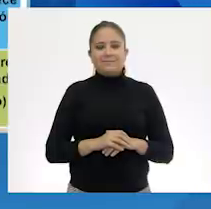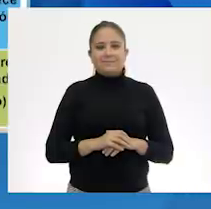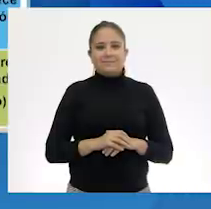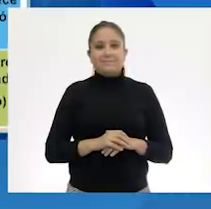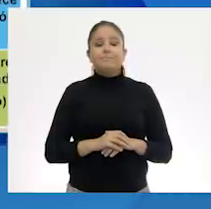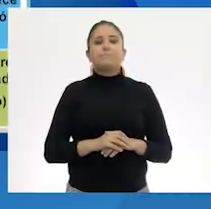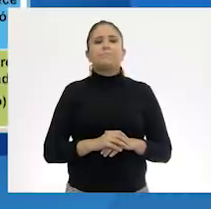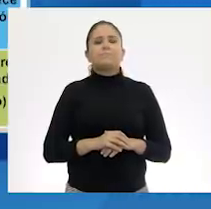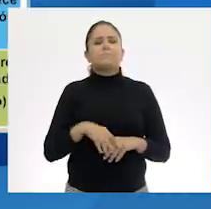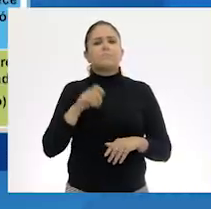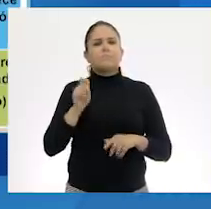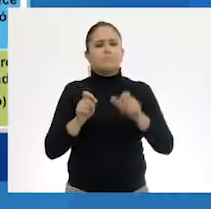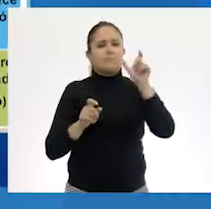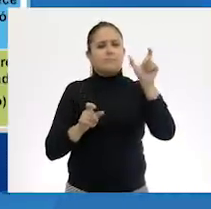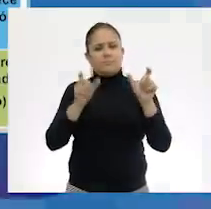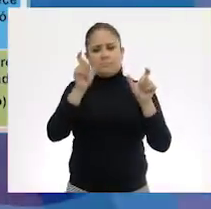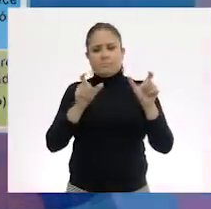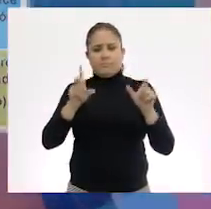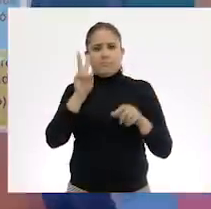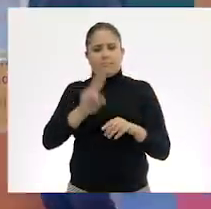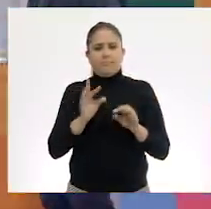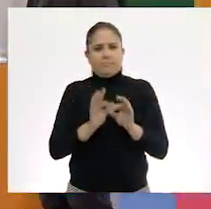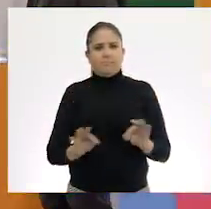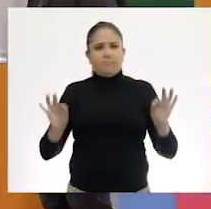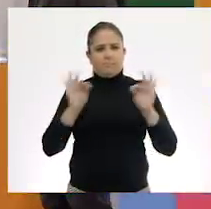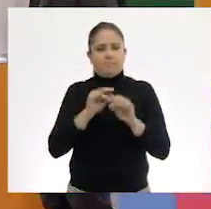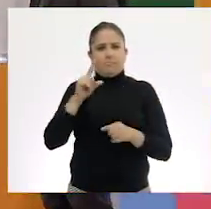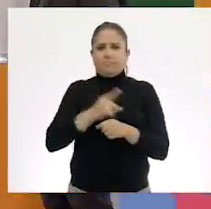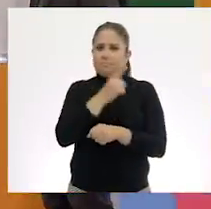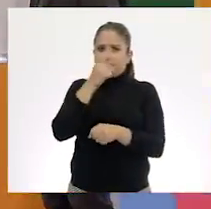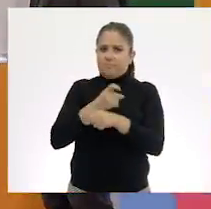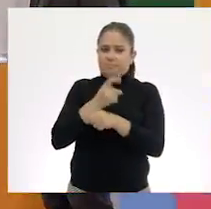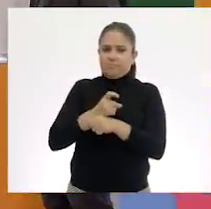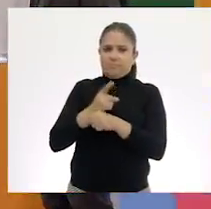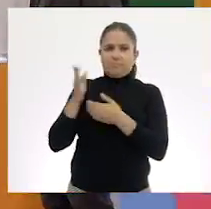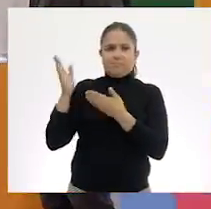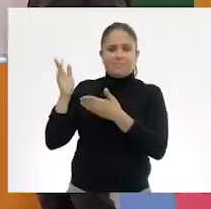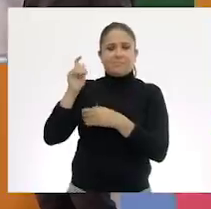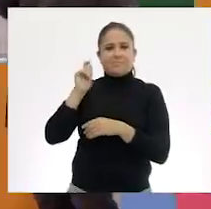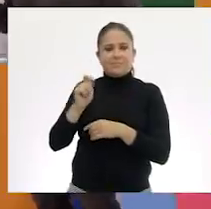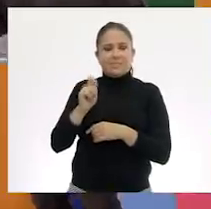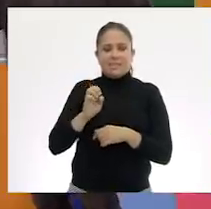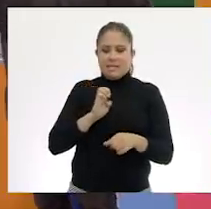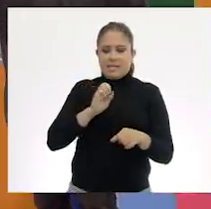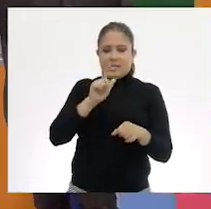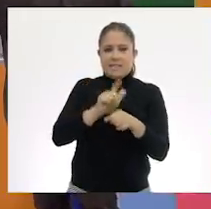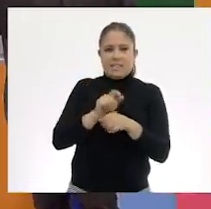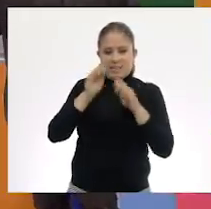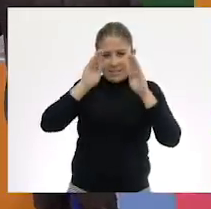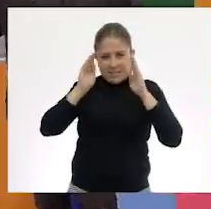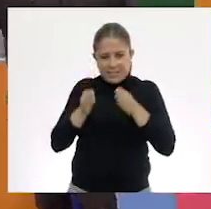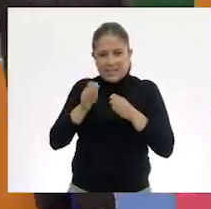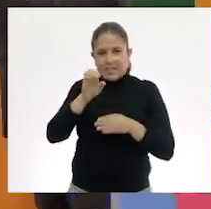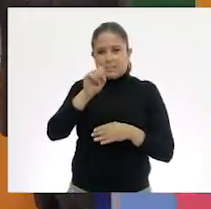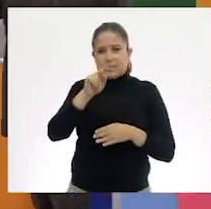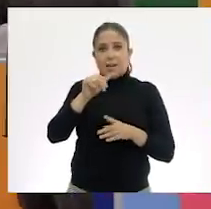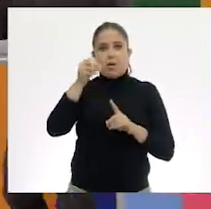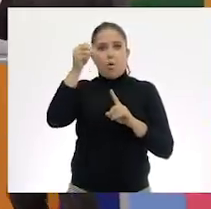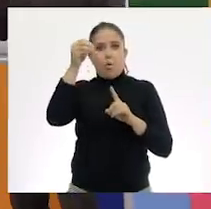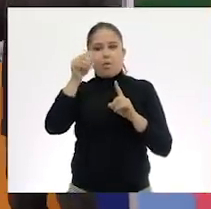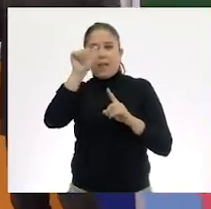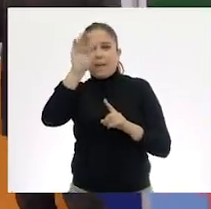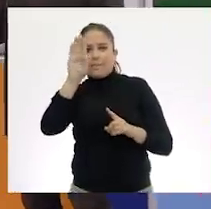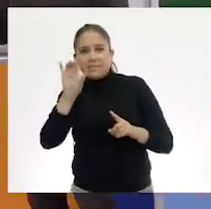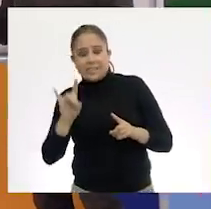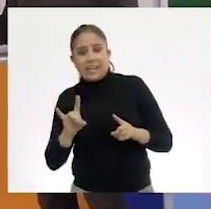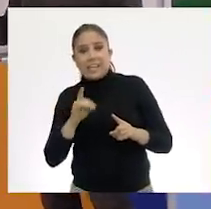Que hay una categoría que a mí me parece sumamente importante y es la primera, que es la especialidad y además por orden alfabético, porque ya